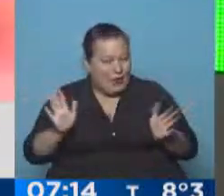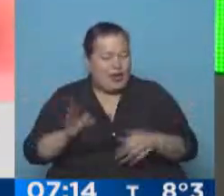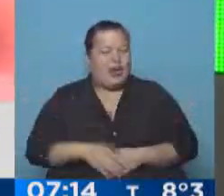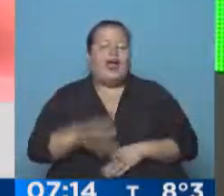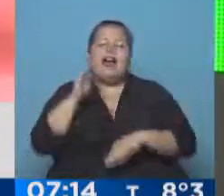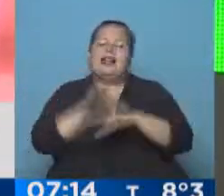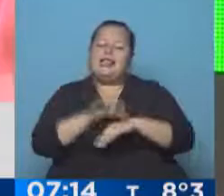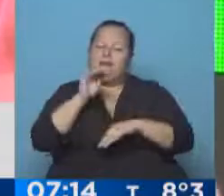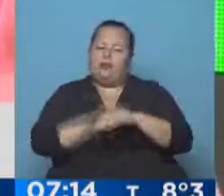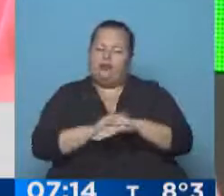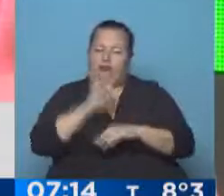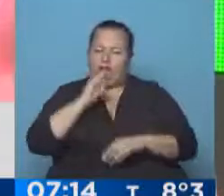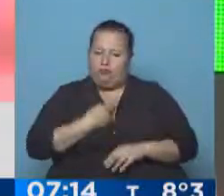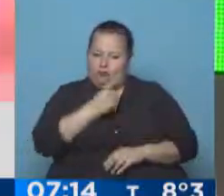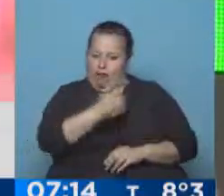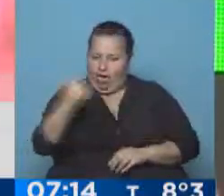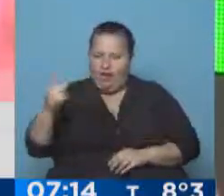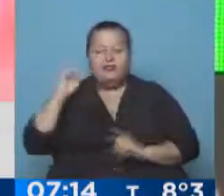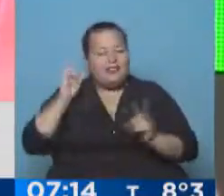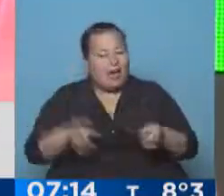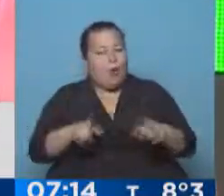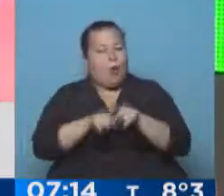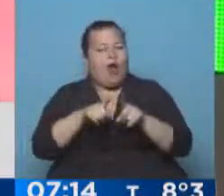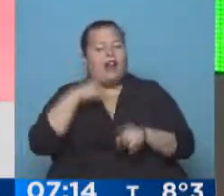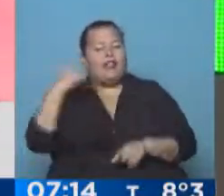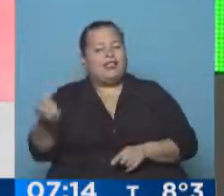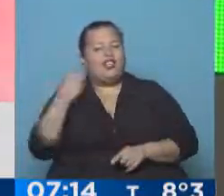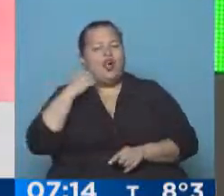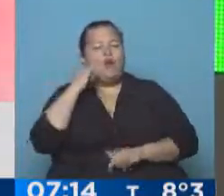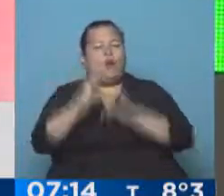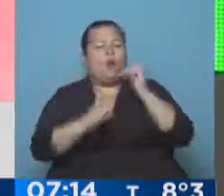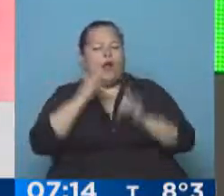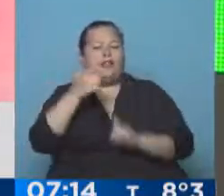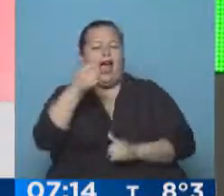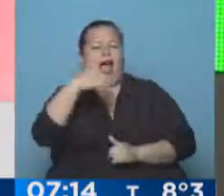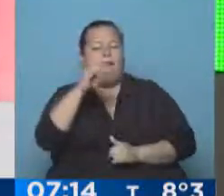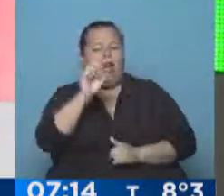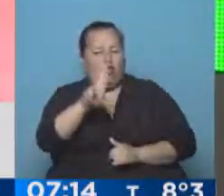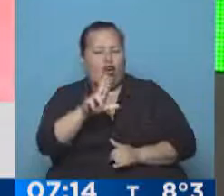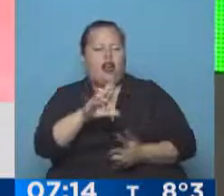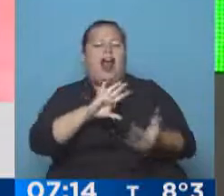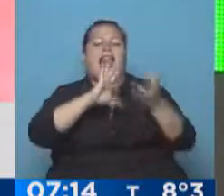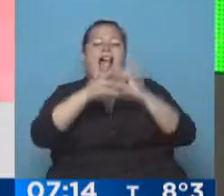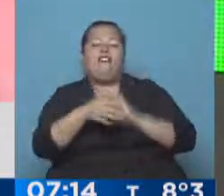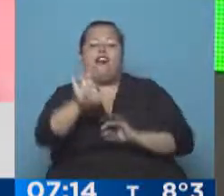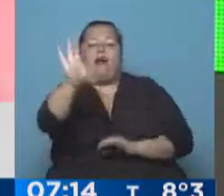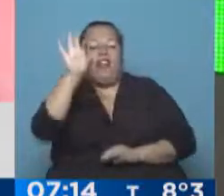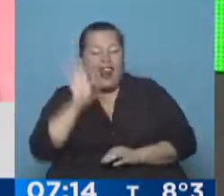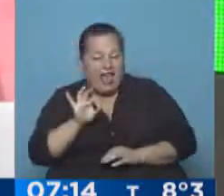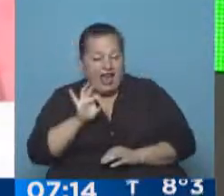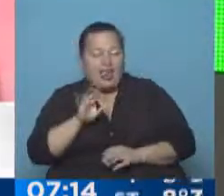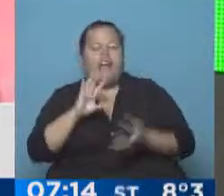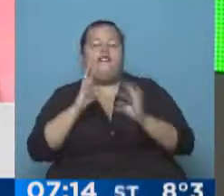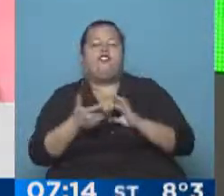la responsabilidad. Es también como dice Sabater cuando le habla a Amador, la forma en que elegimos, en